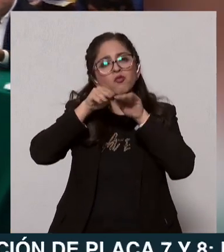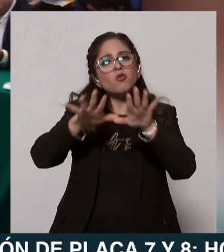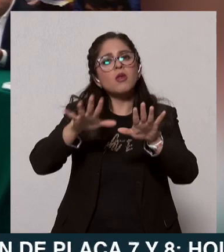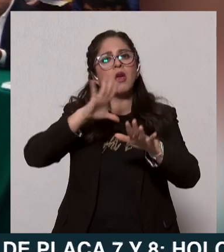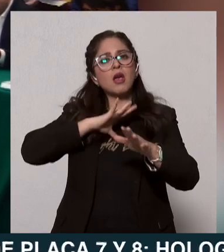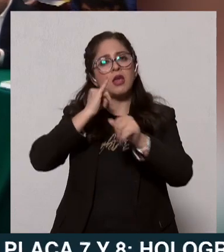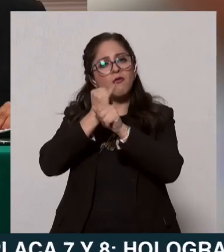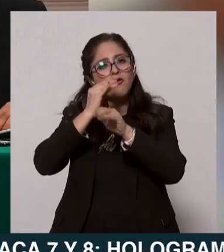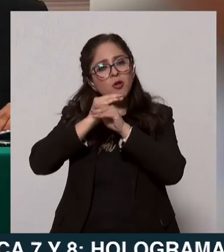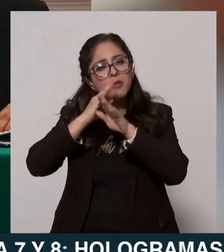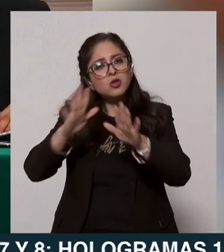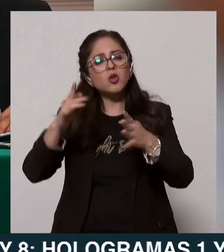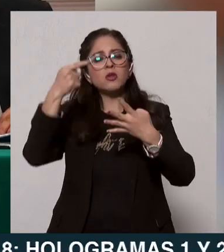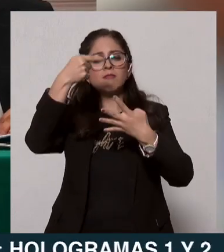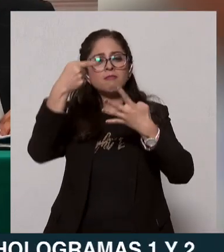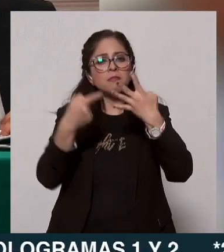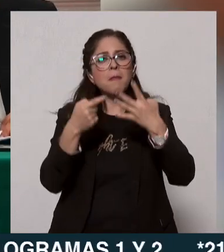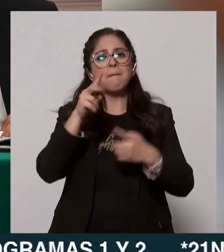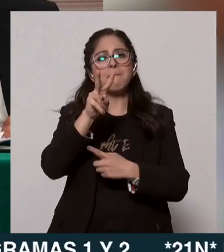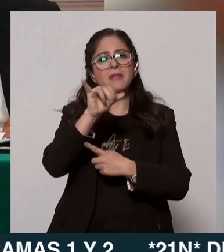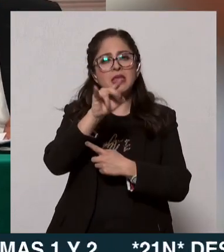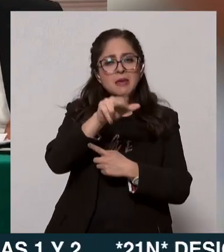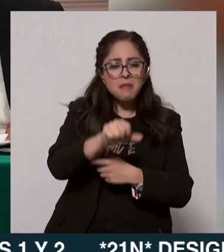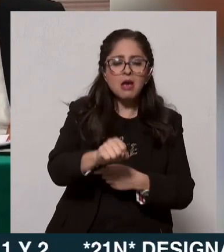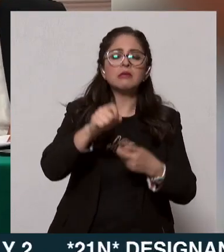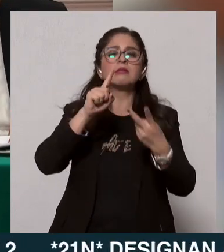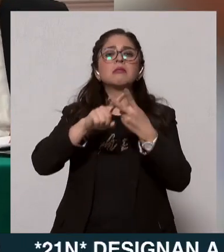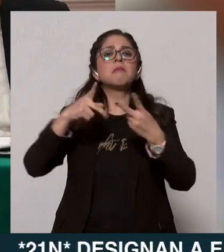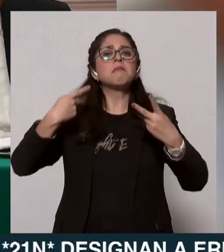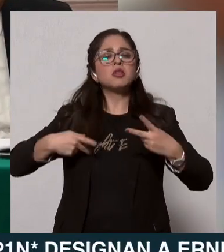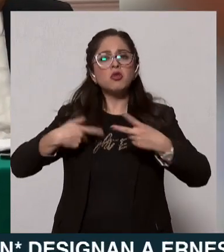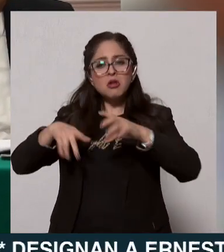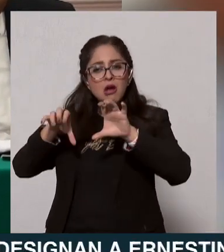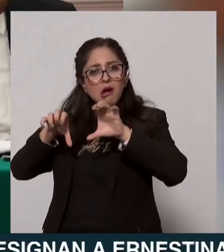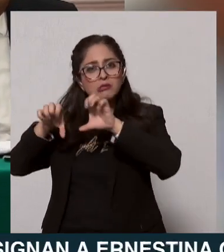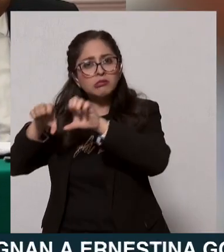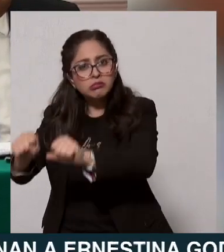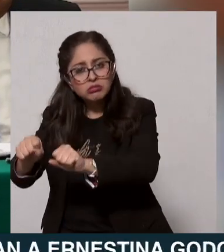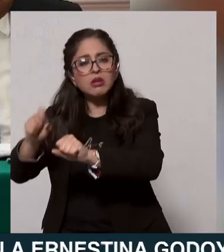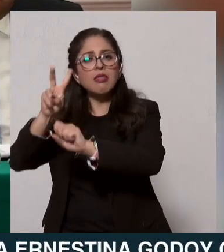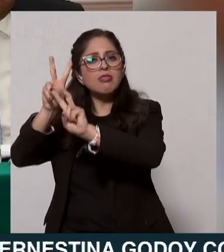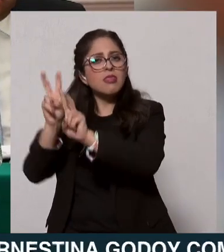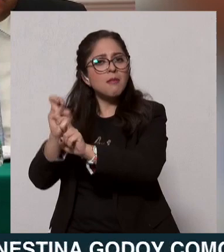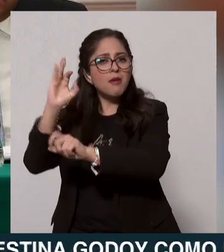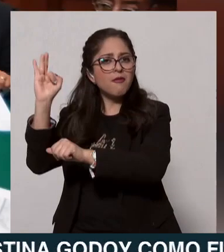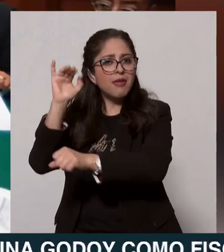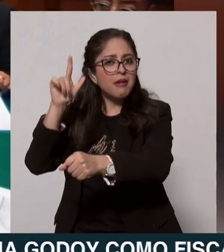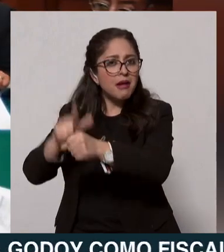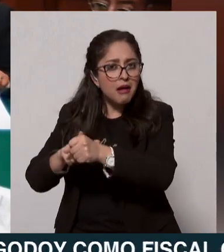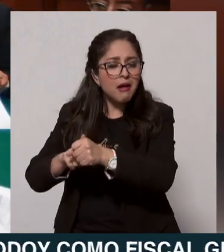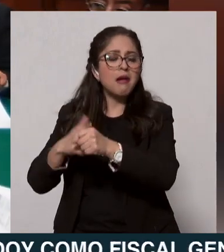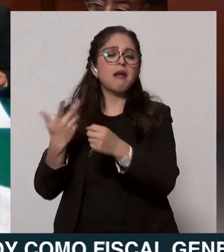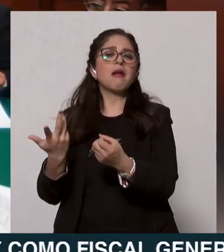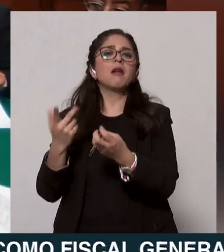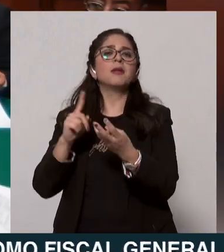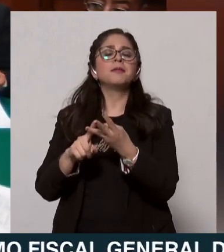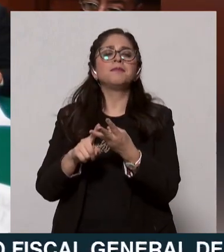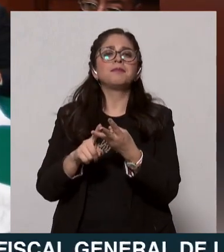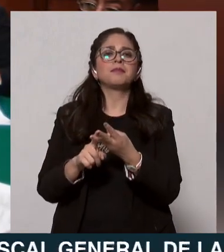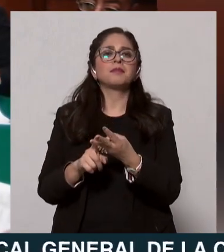de registro de víctimas, de personas que son detenidas incluso en el ámbito federal, mucho más moderna, mucho